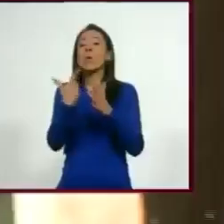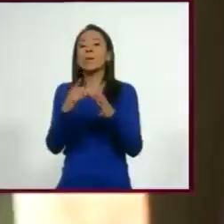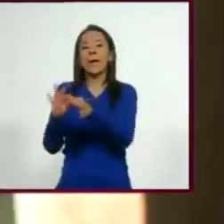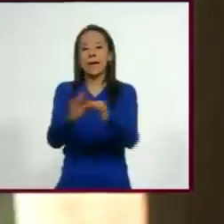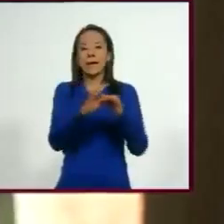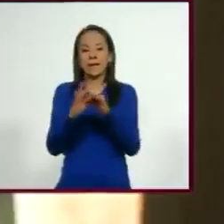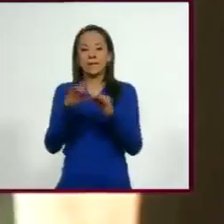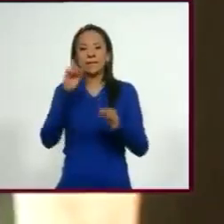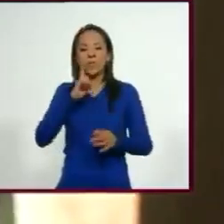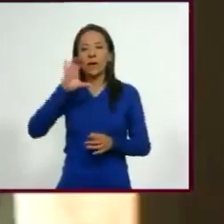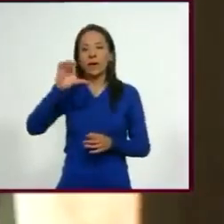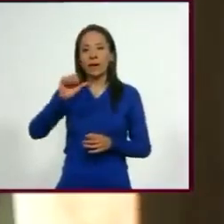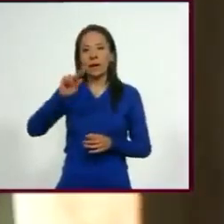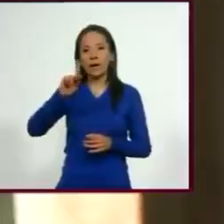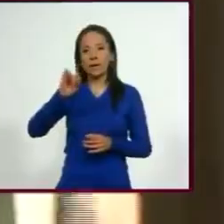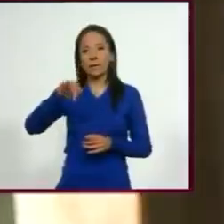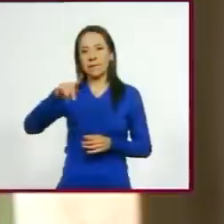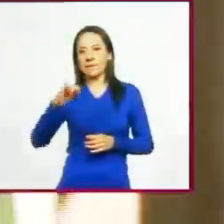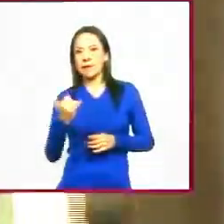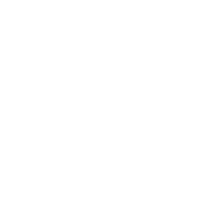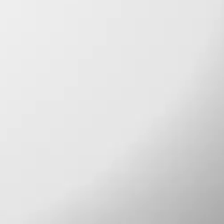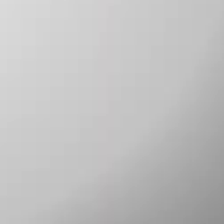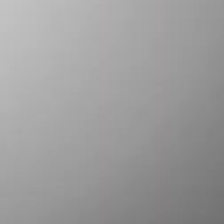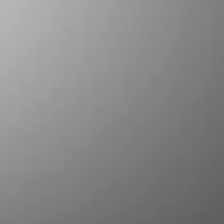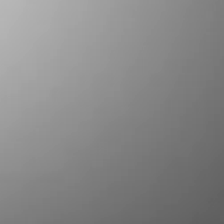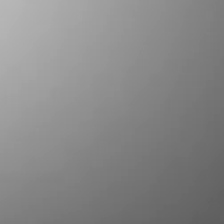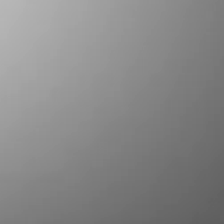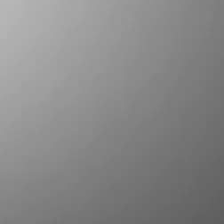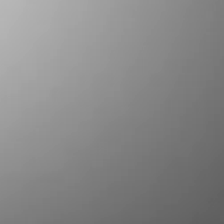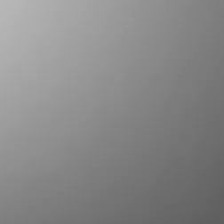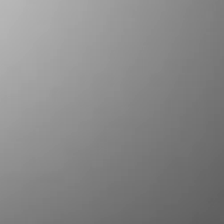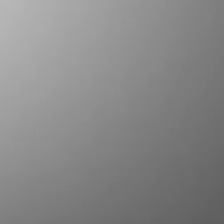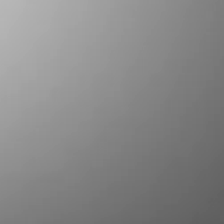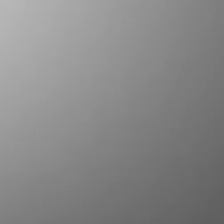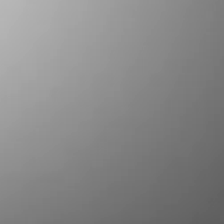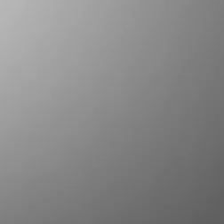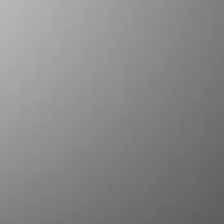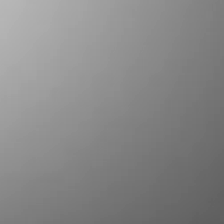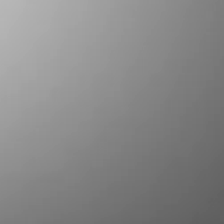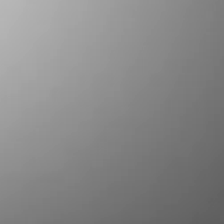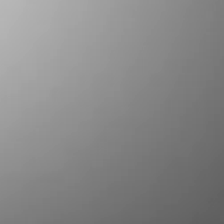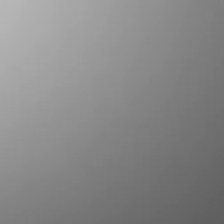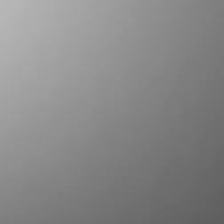gobierno de la Ciudad de México, no tuvo actividades. Notimex.